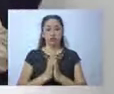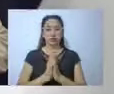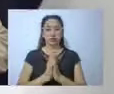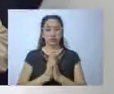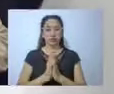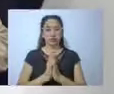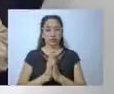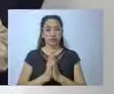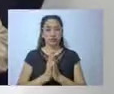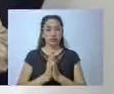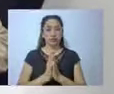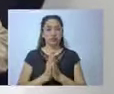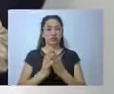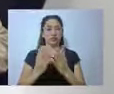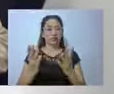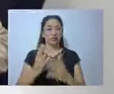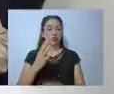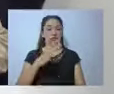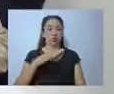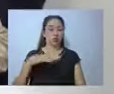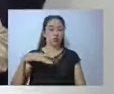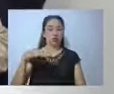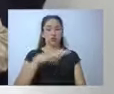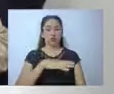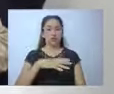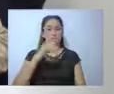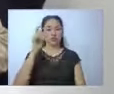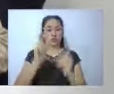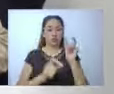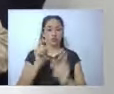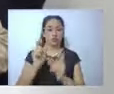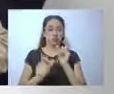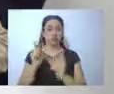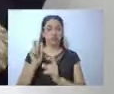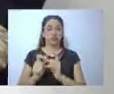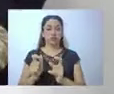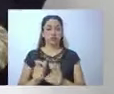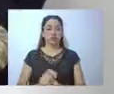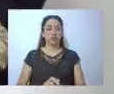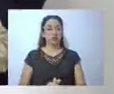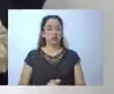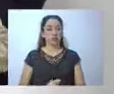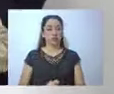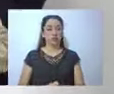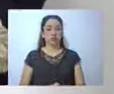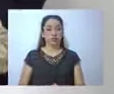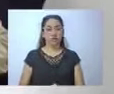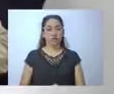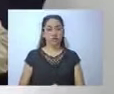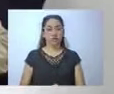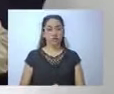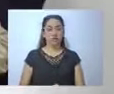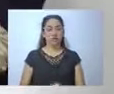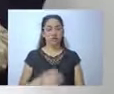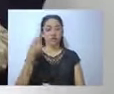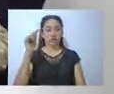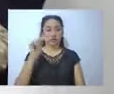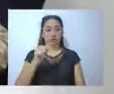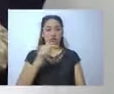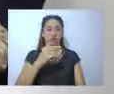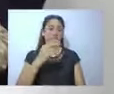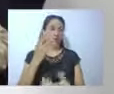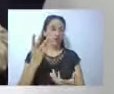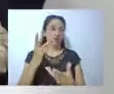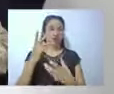todo funcionario público, en este caso la gerenta, deberán de hacer